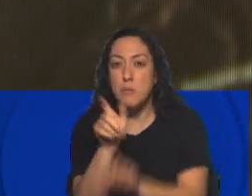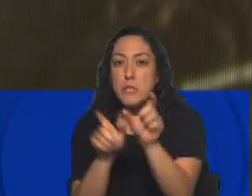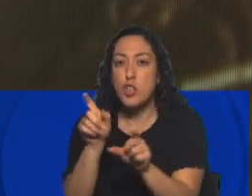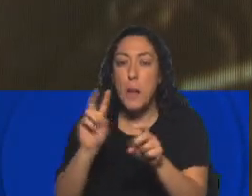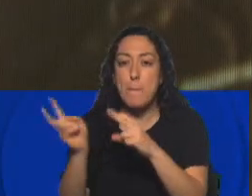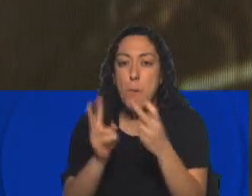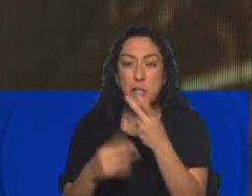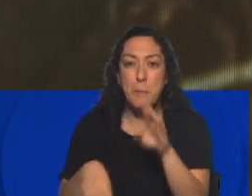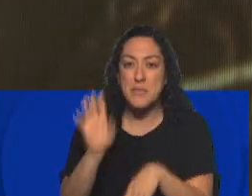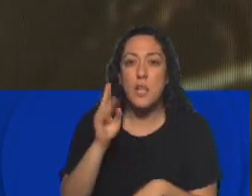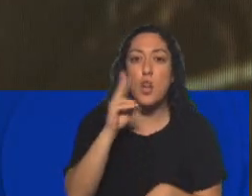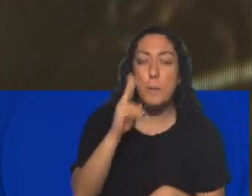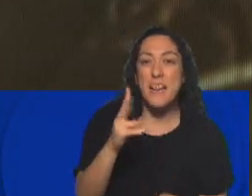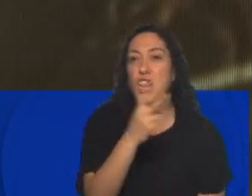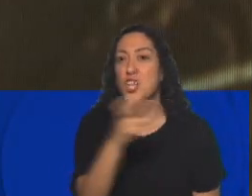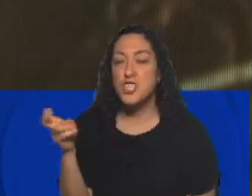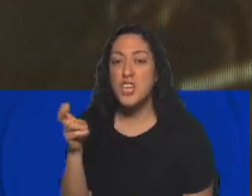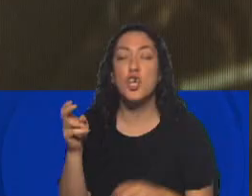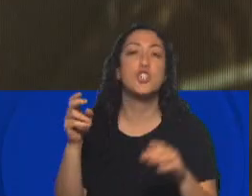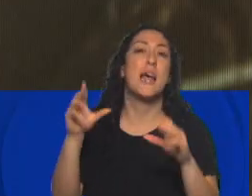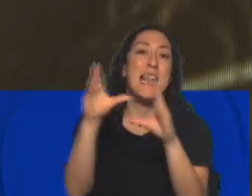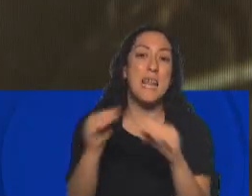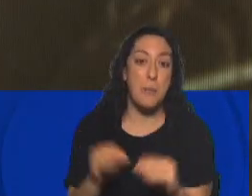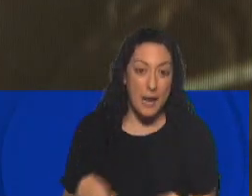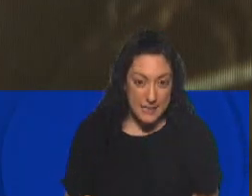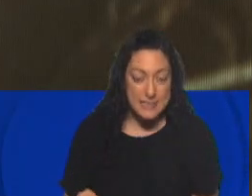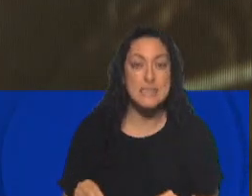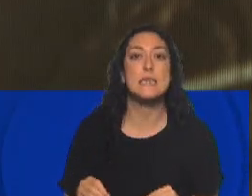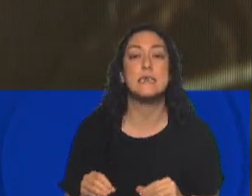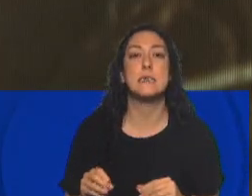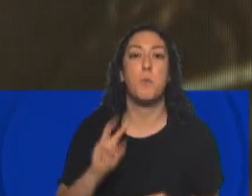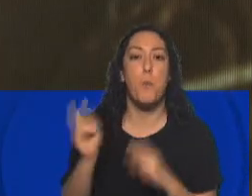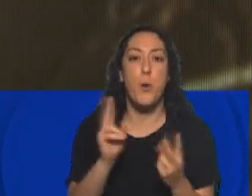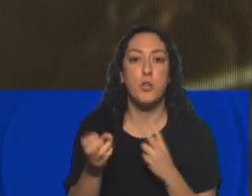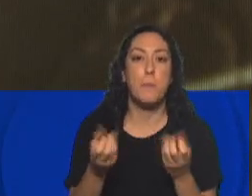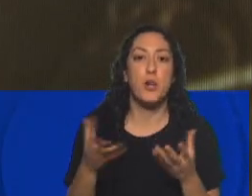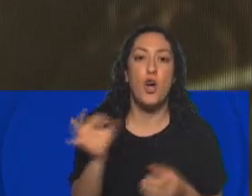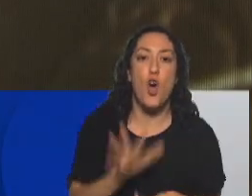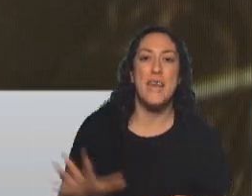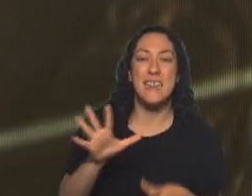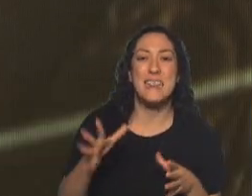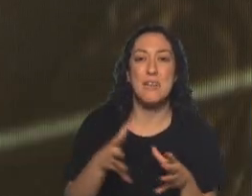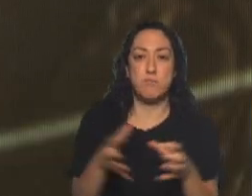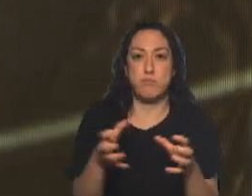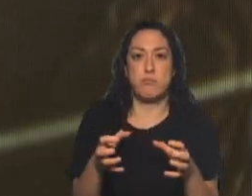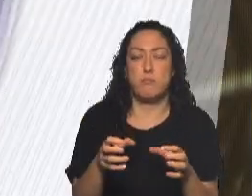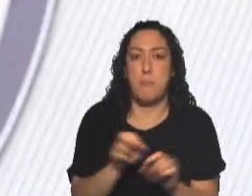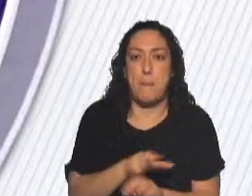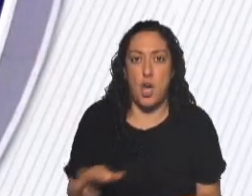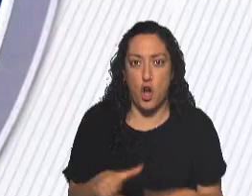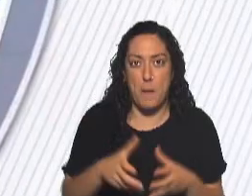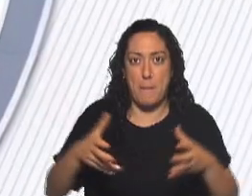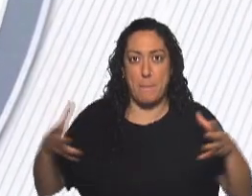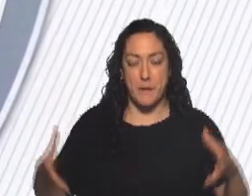de 2.200 los libaneses, en este contexto de escalada de violencia en Medio Oriente.